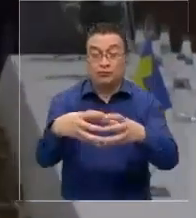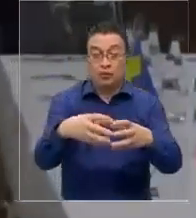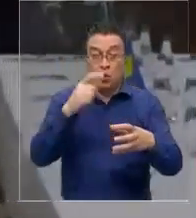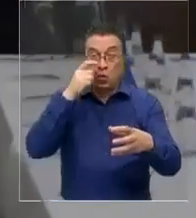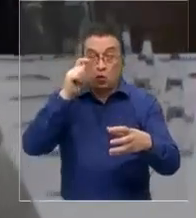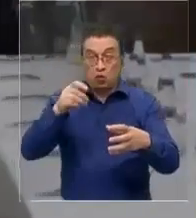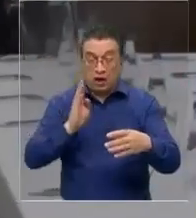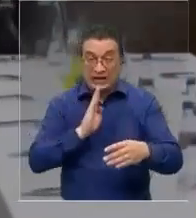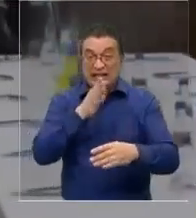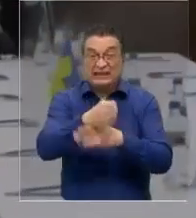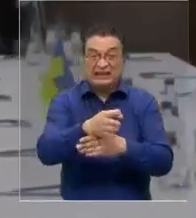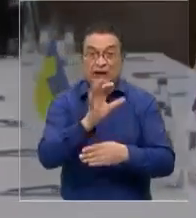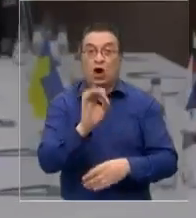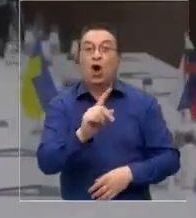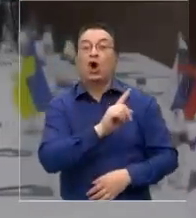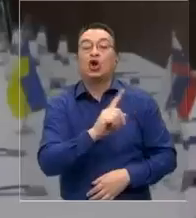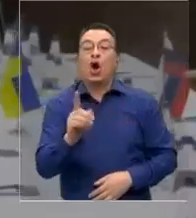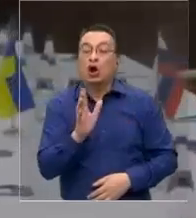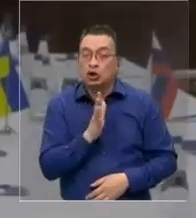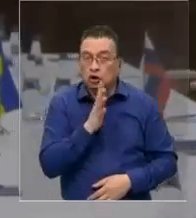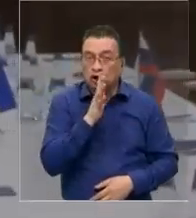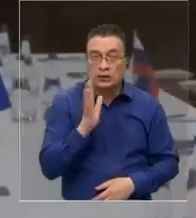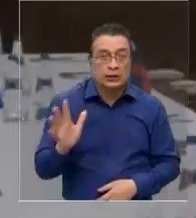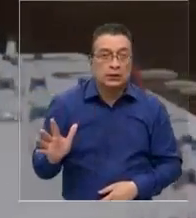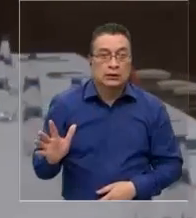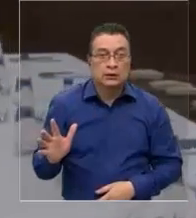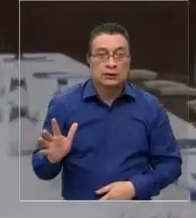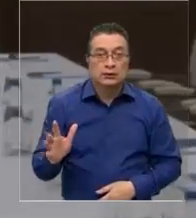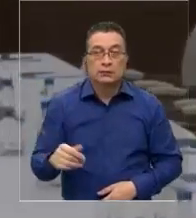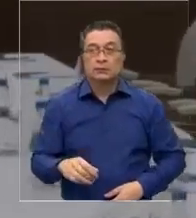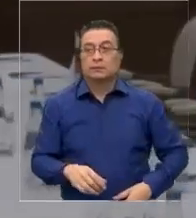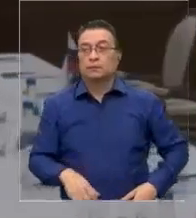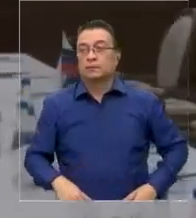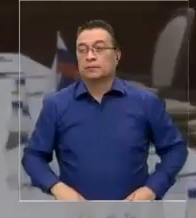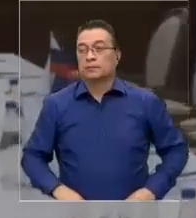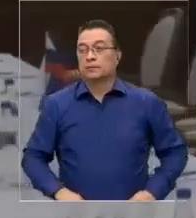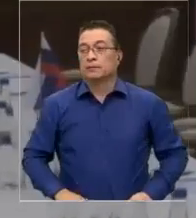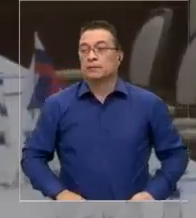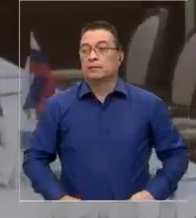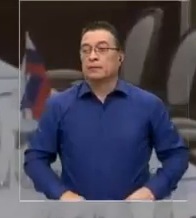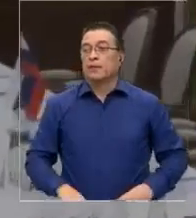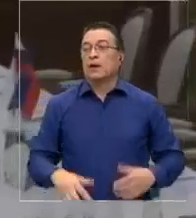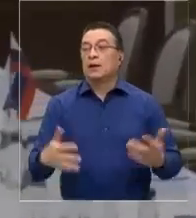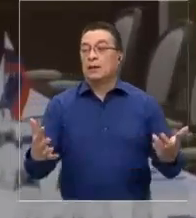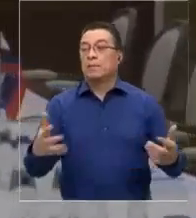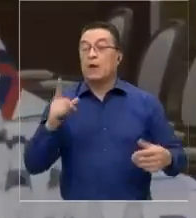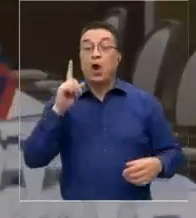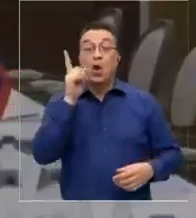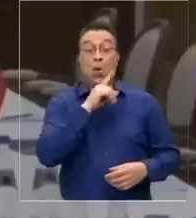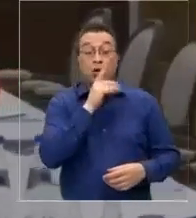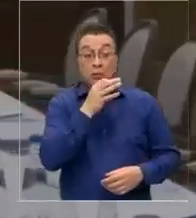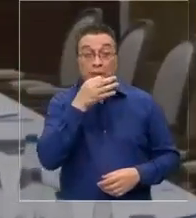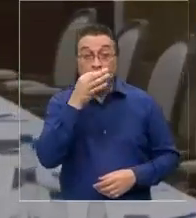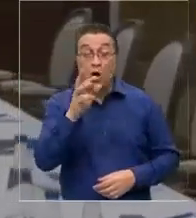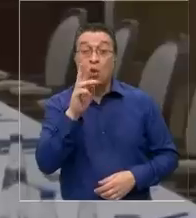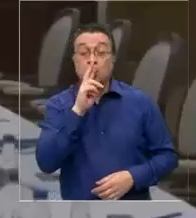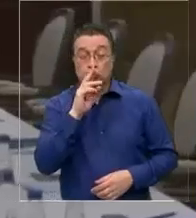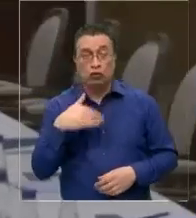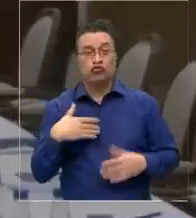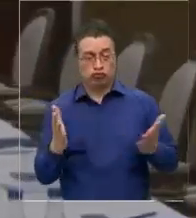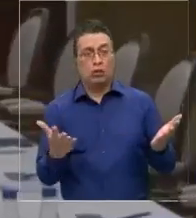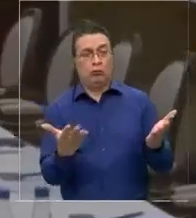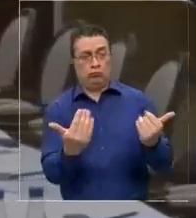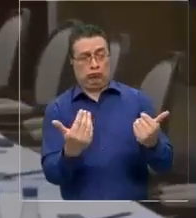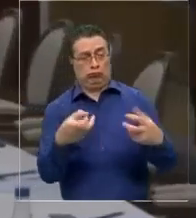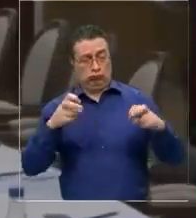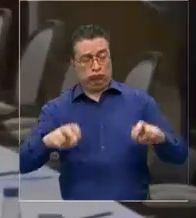ucraniana va a llegar o no a esta mesa de conversación. Claro, lo último que dijo la delegación rusa fue: los estamos